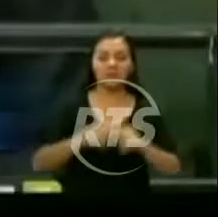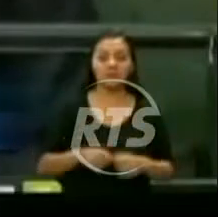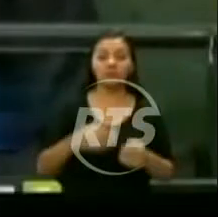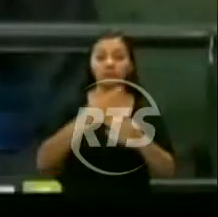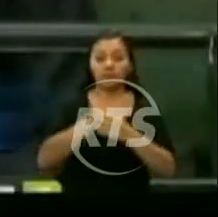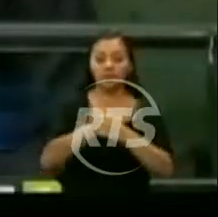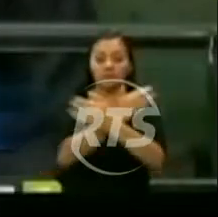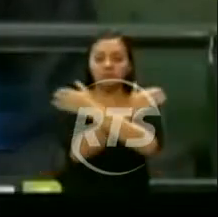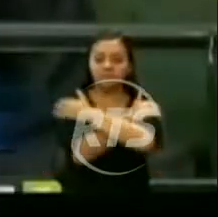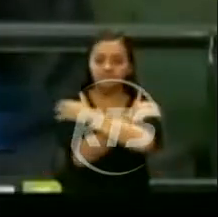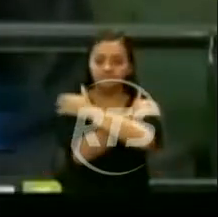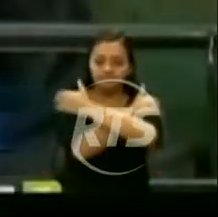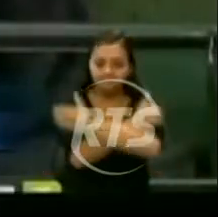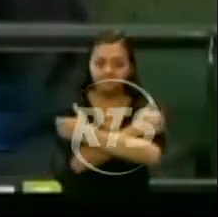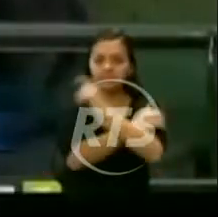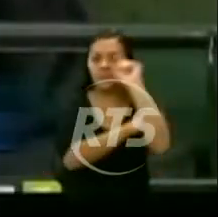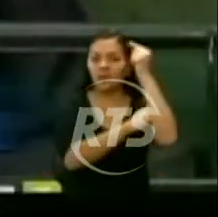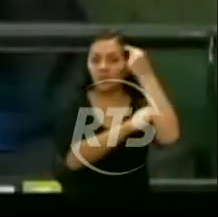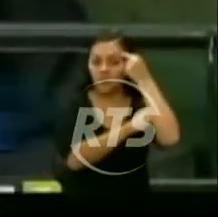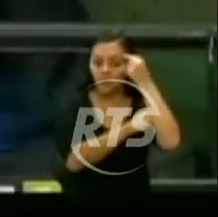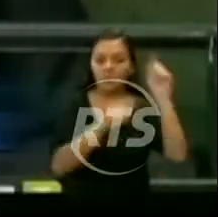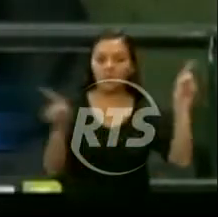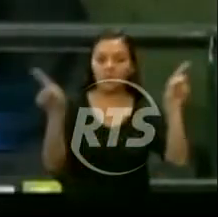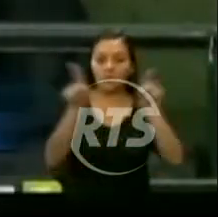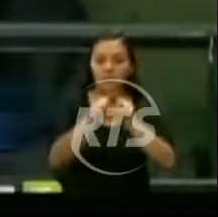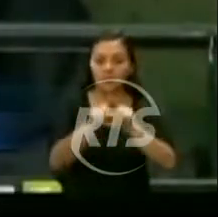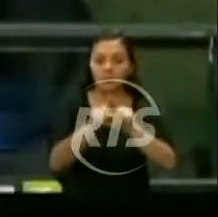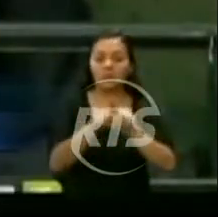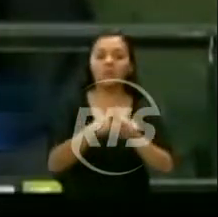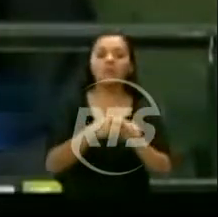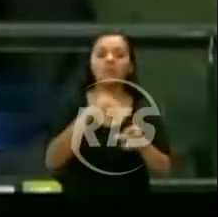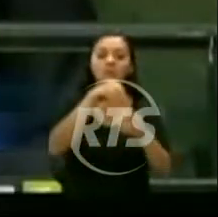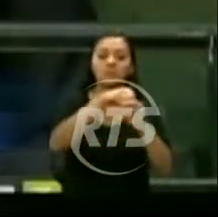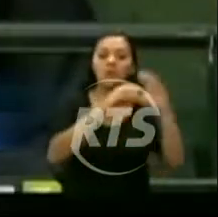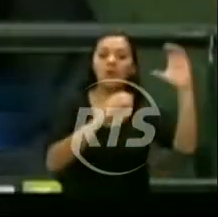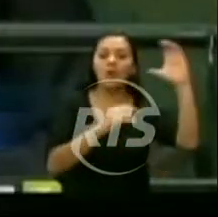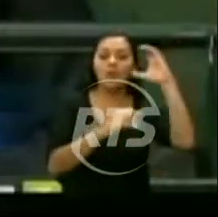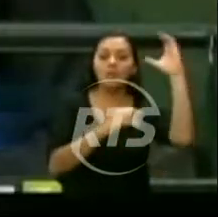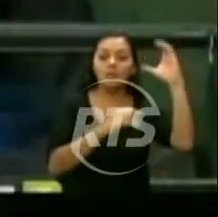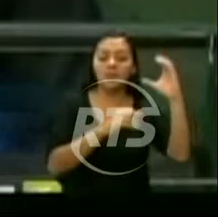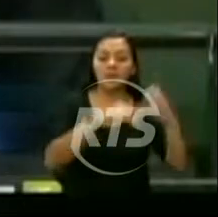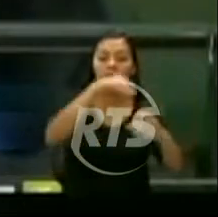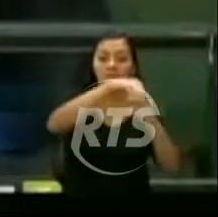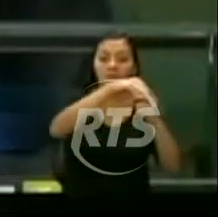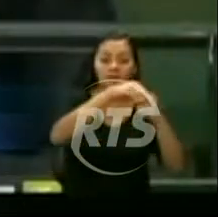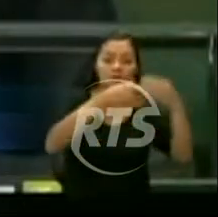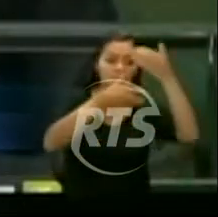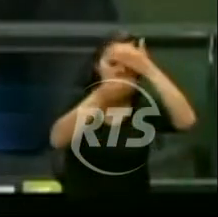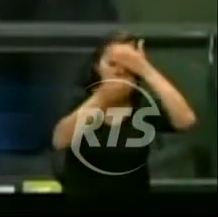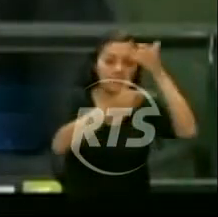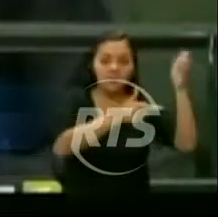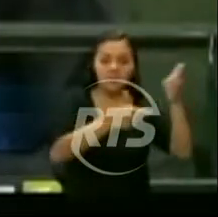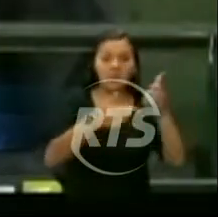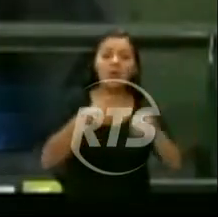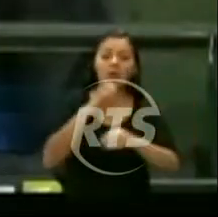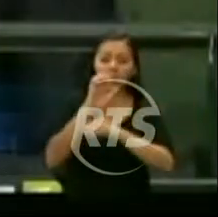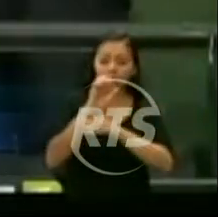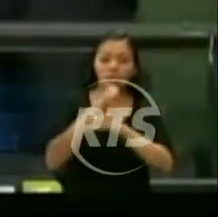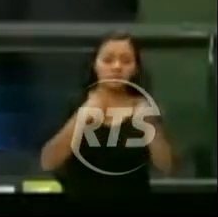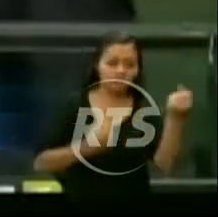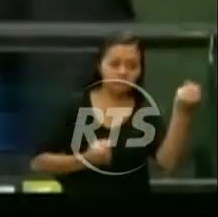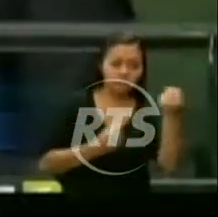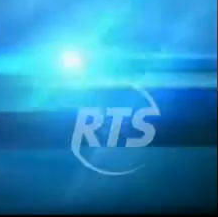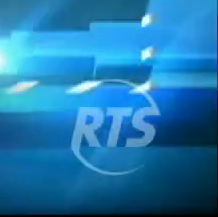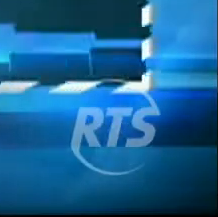acuerdos entre el gobierno de Colombia y las FARC. Ecuador anhela la paz para Colombia. Y los apoyamos en